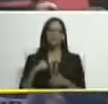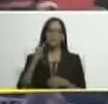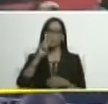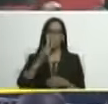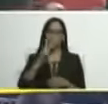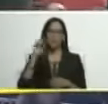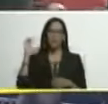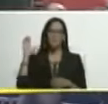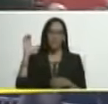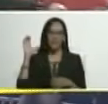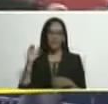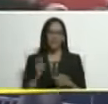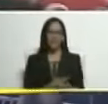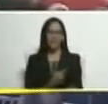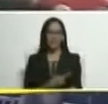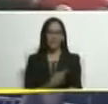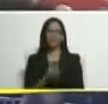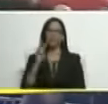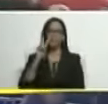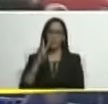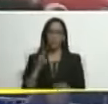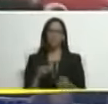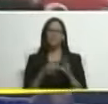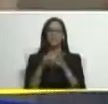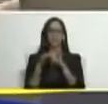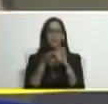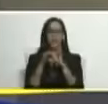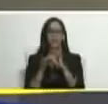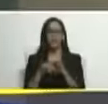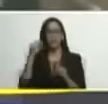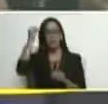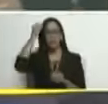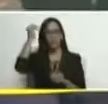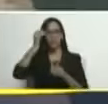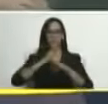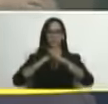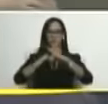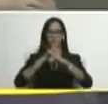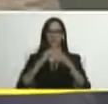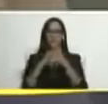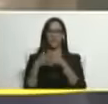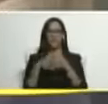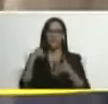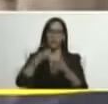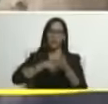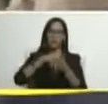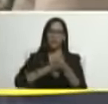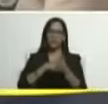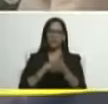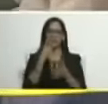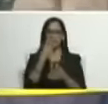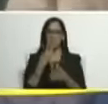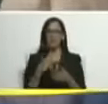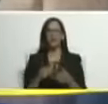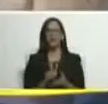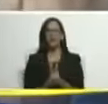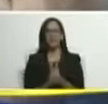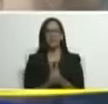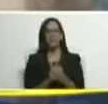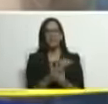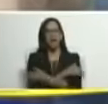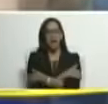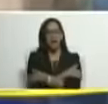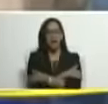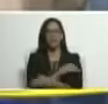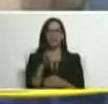naciones hermanas, dos naciones que están unidas por el pensamiento antiimperialista, además por la batalla. Allí vemos entonces ese tremendo abrazo